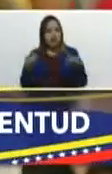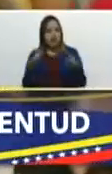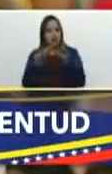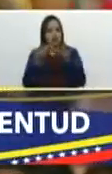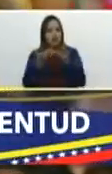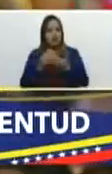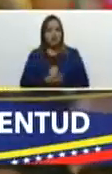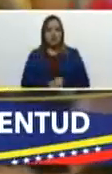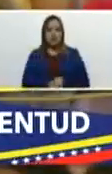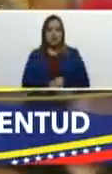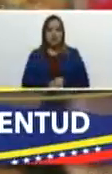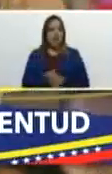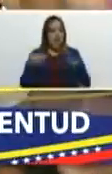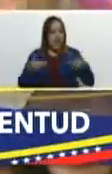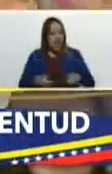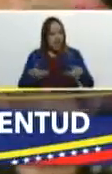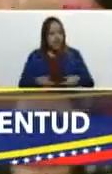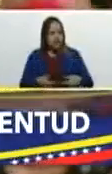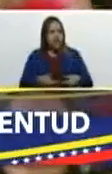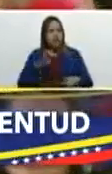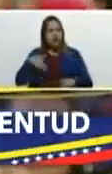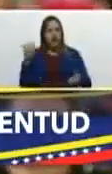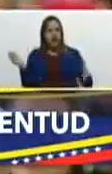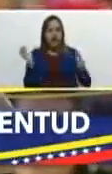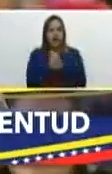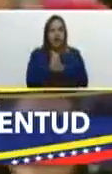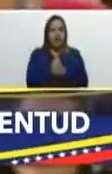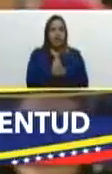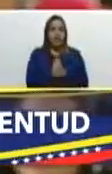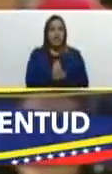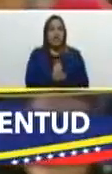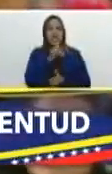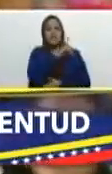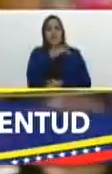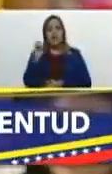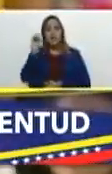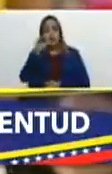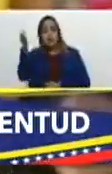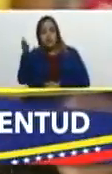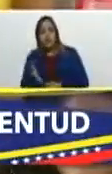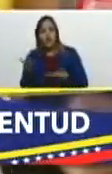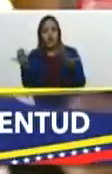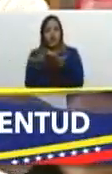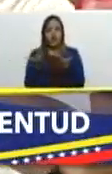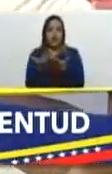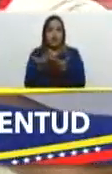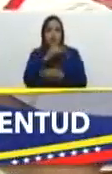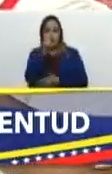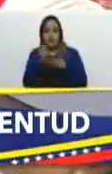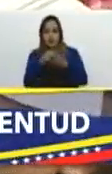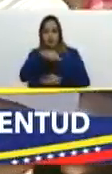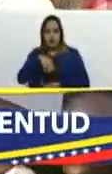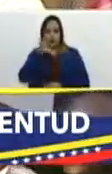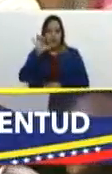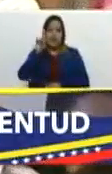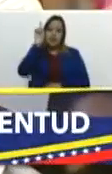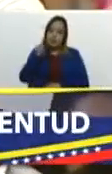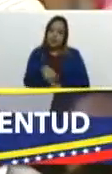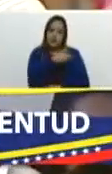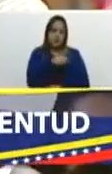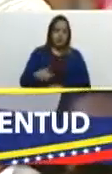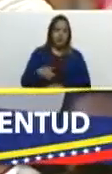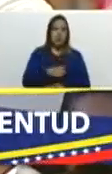la lucha para que logremos el 100% de la escolarización en nuestro país. Y además, presidente,